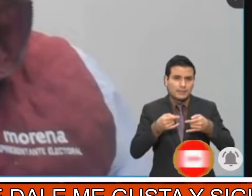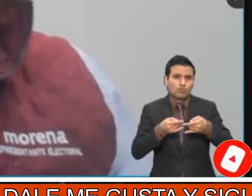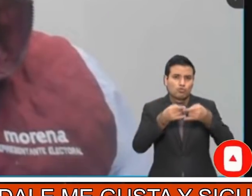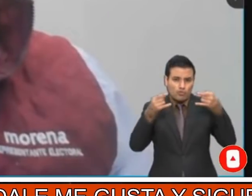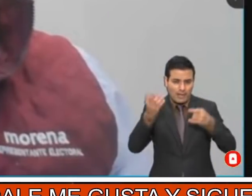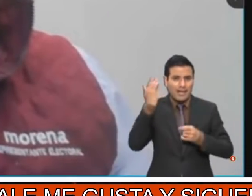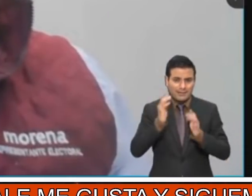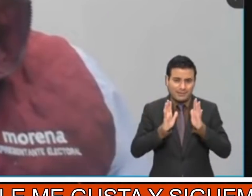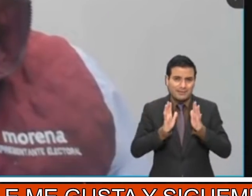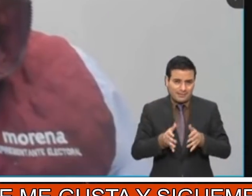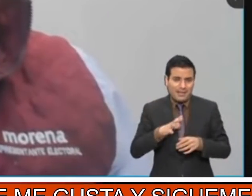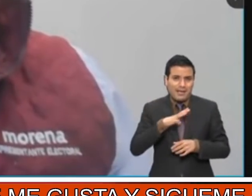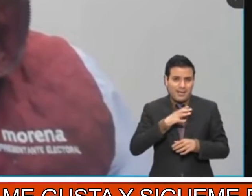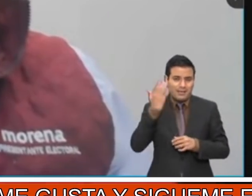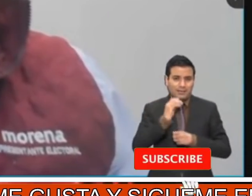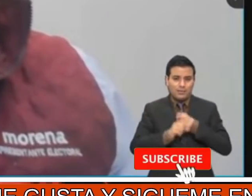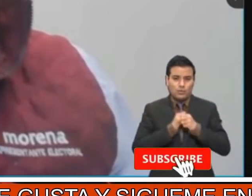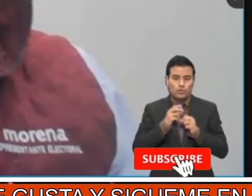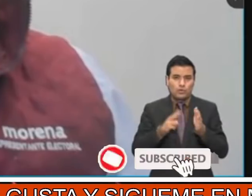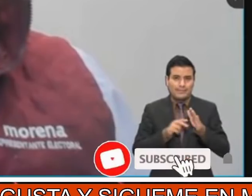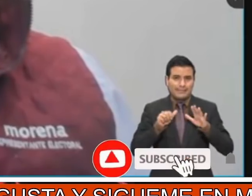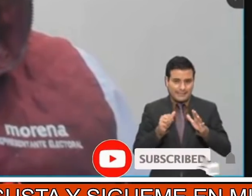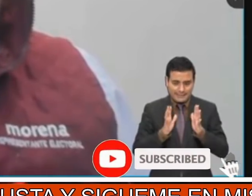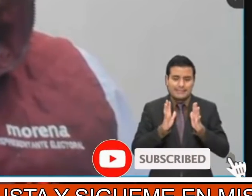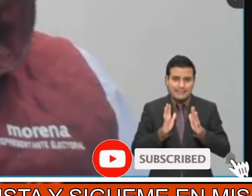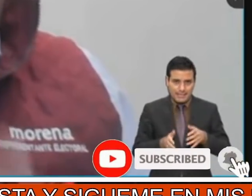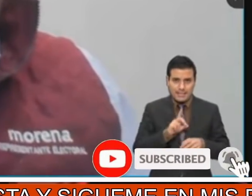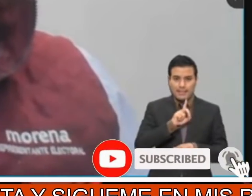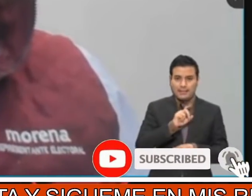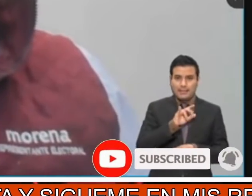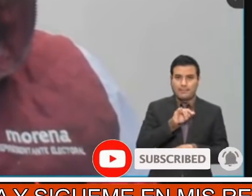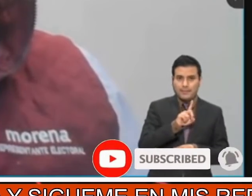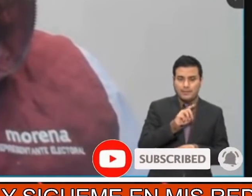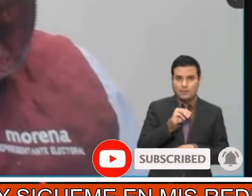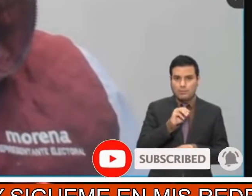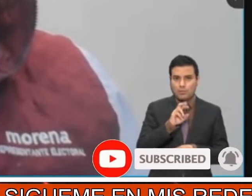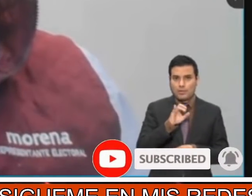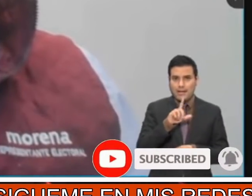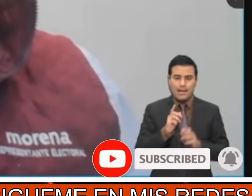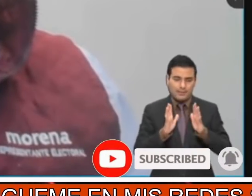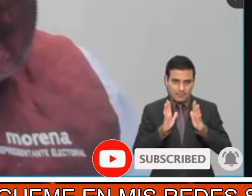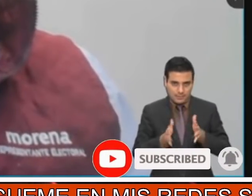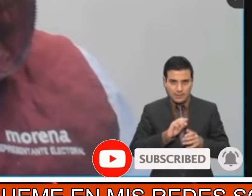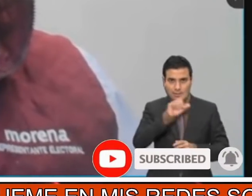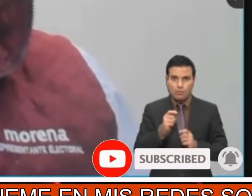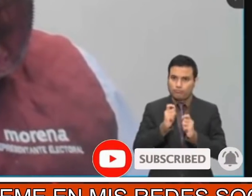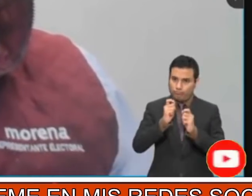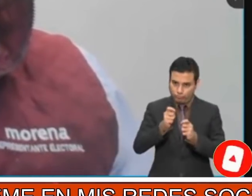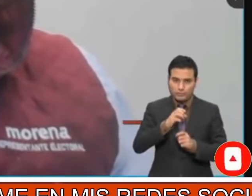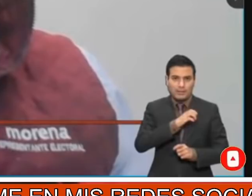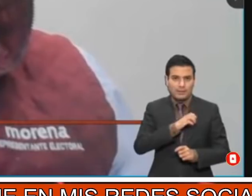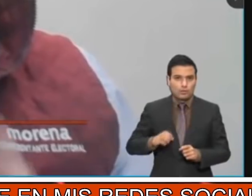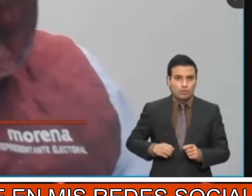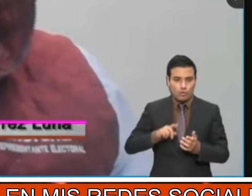aquel momento. En el 2016, el asunto de David Monreal, donde finalmente regresó a ser candidato